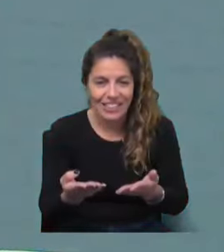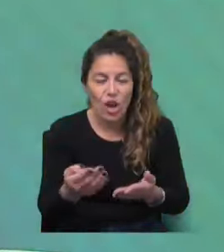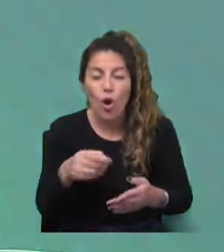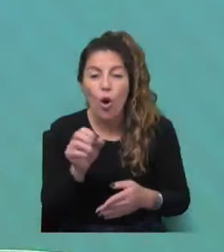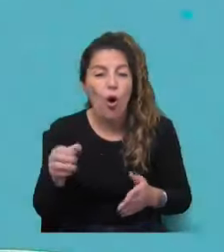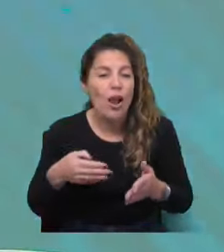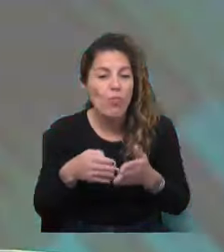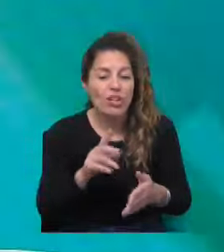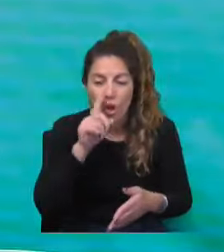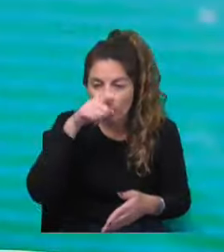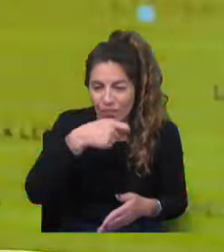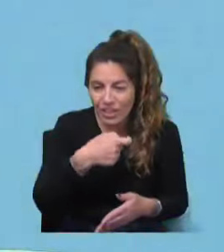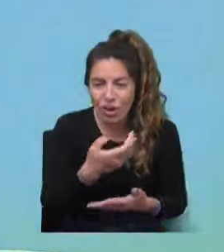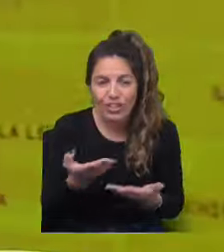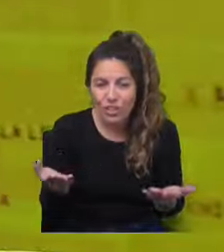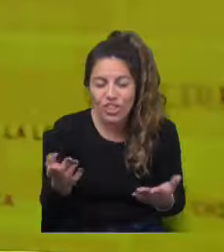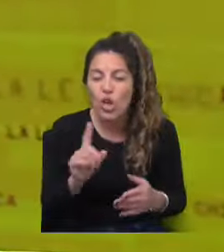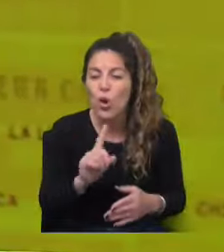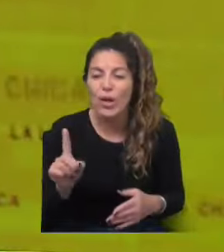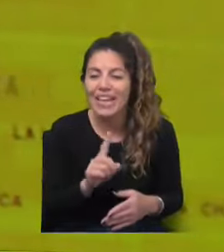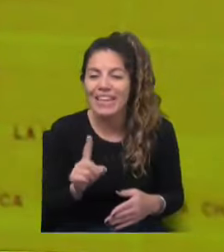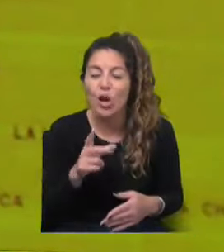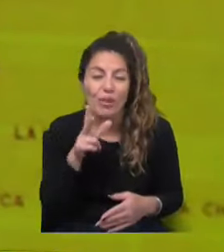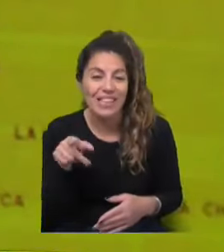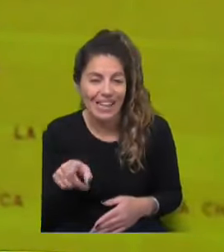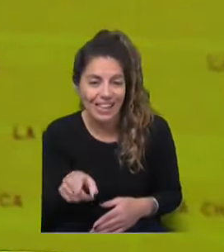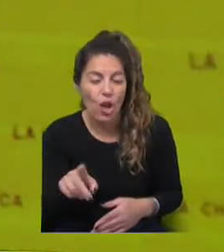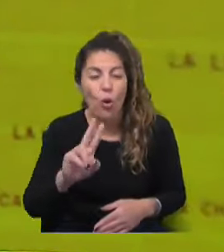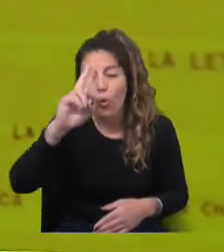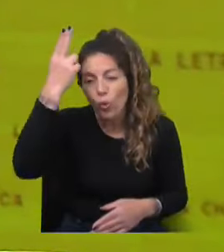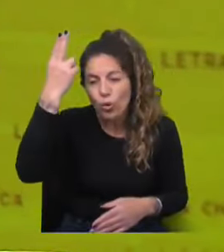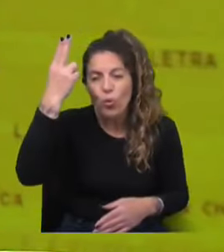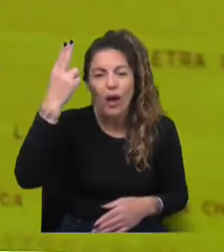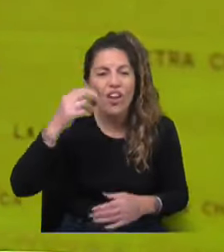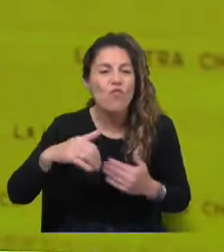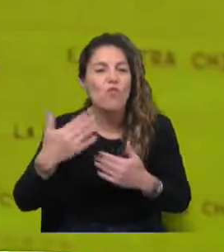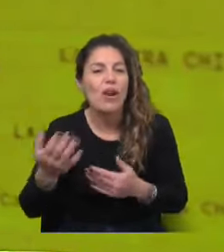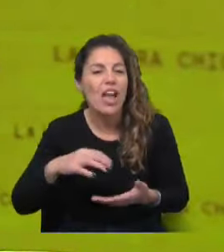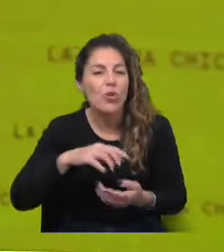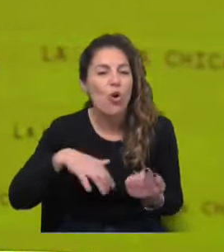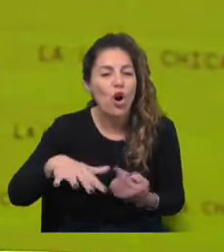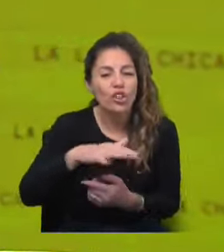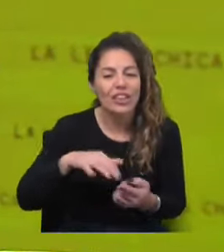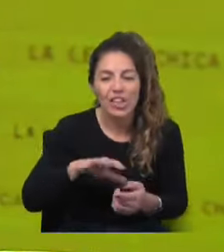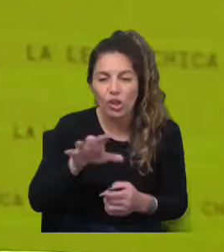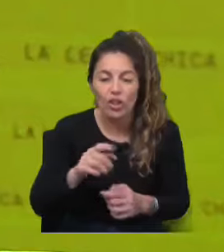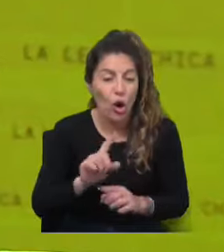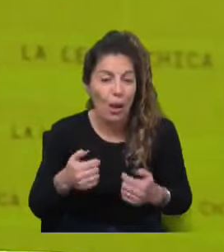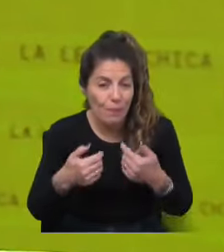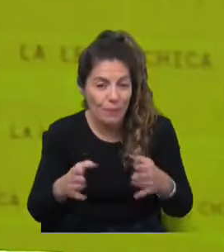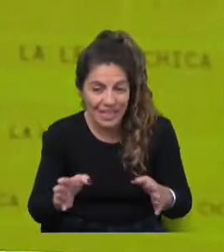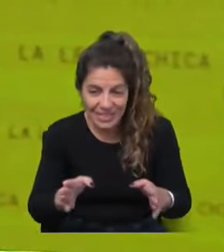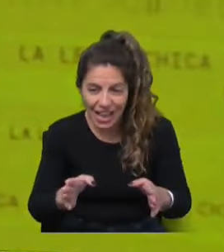puerto de Montevideo. Entonces, no es que, como decía Lucas, Uruguay esté fuera de un contexto regional, no. Esto empieza